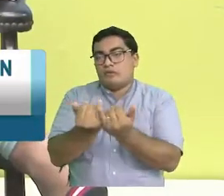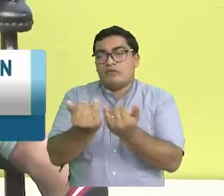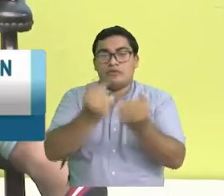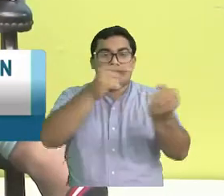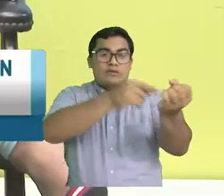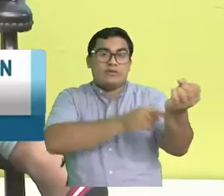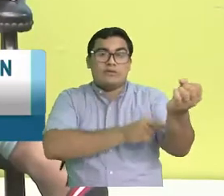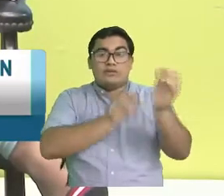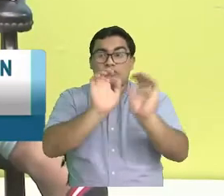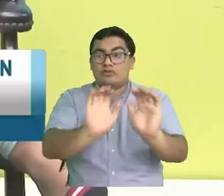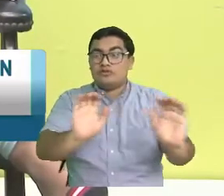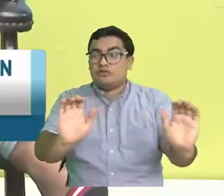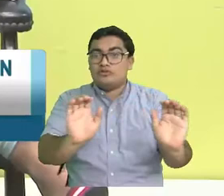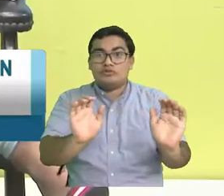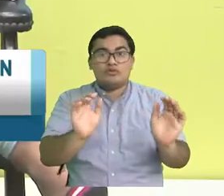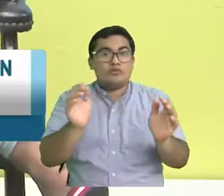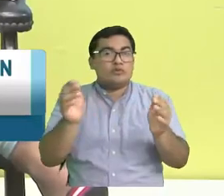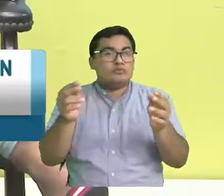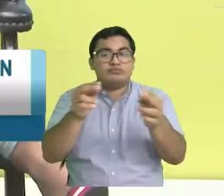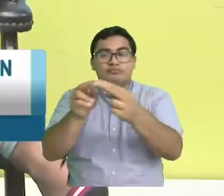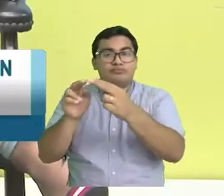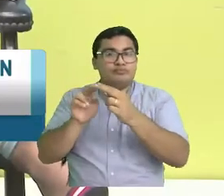niños cercanos, pues de su ambiente cercano.